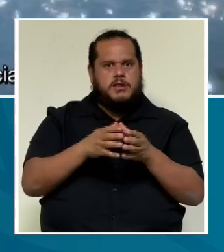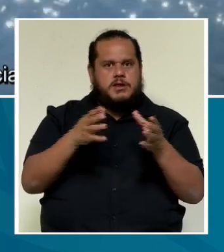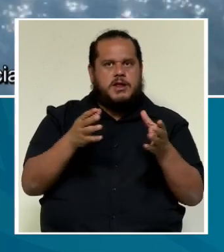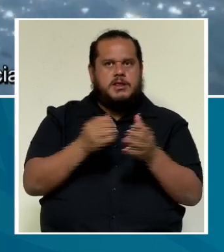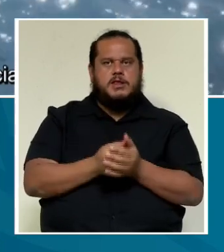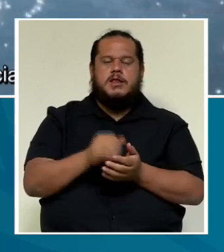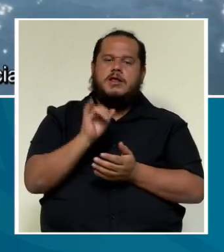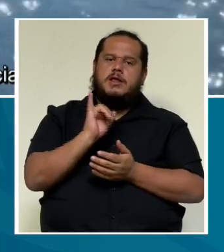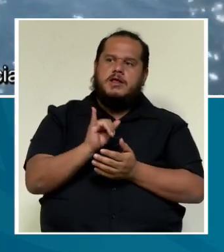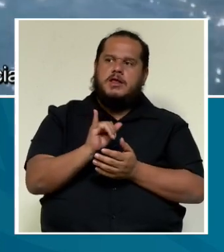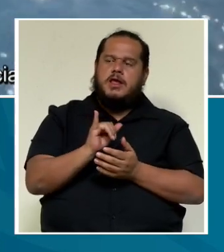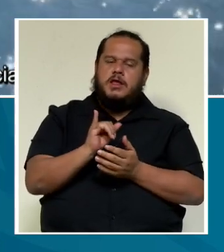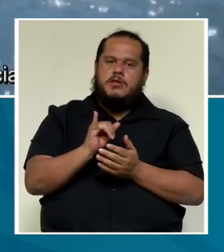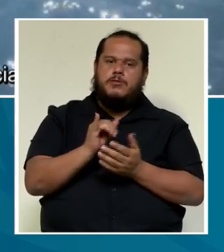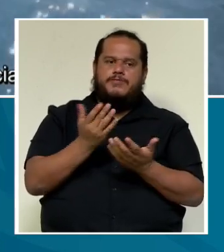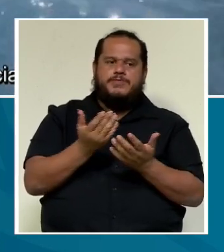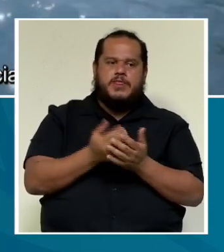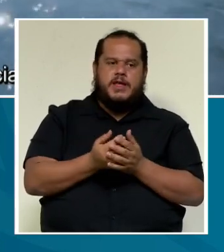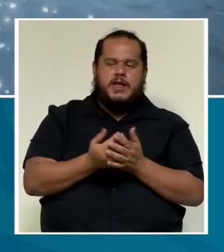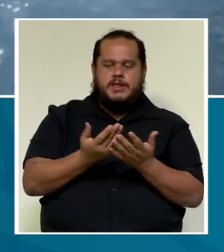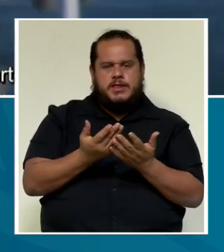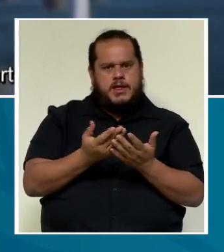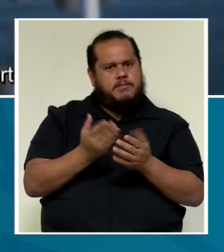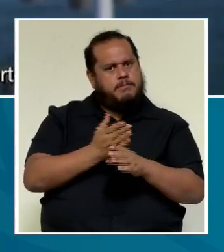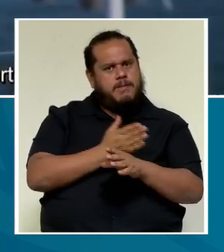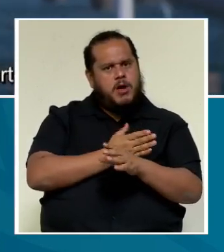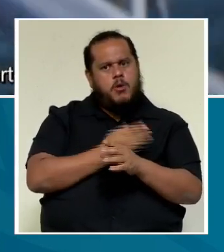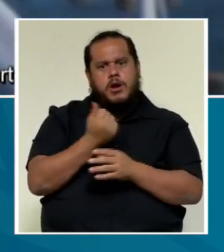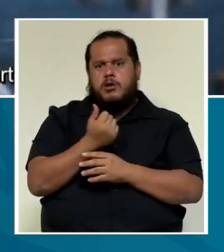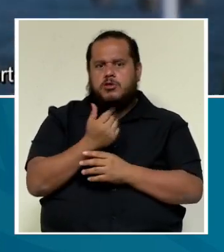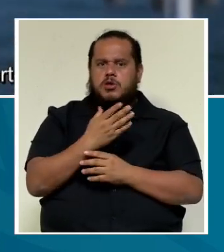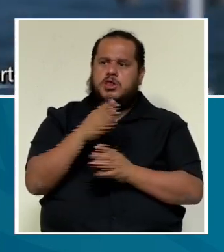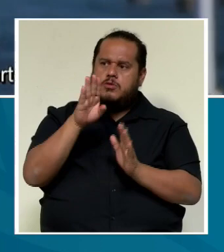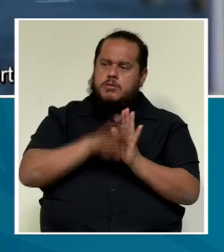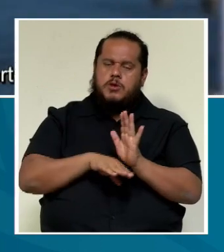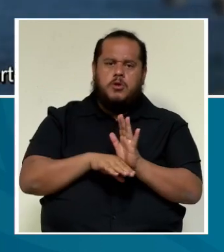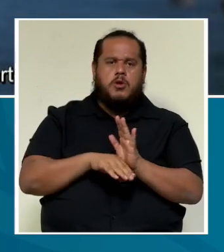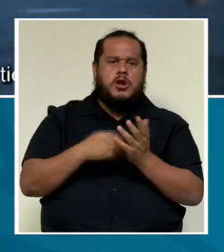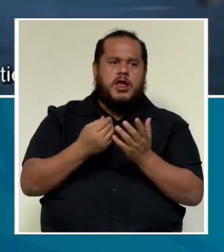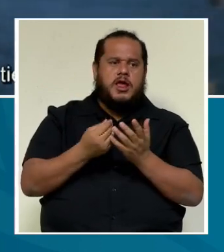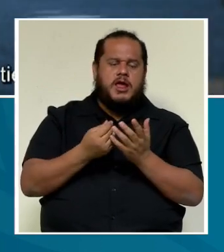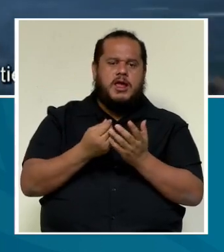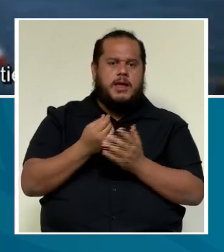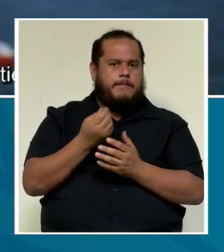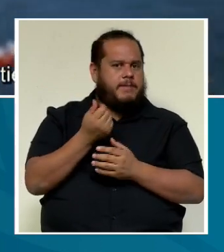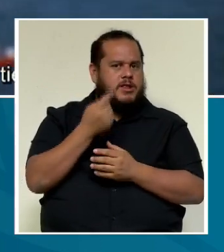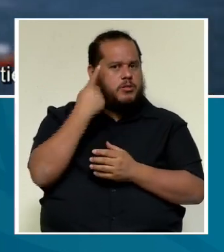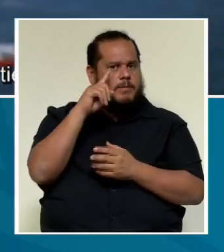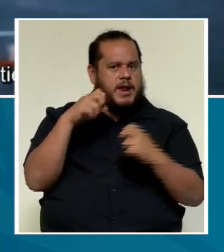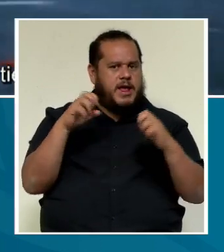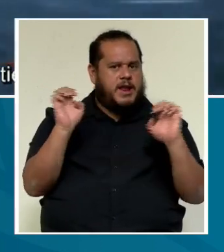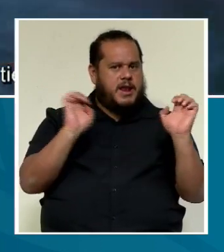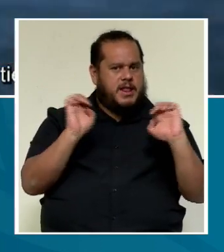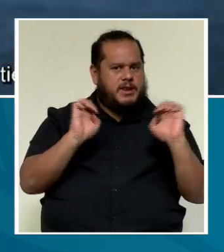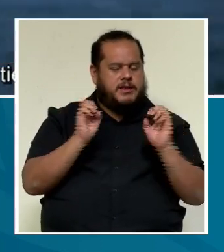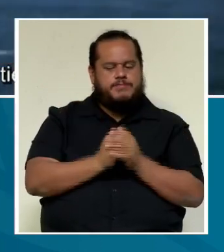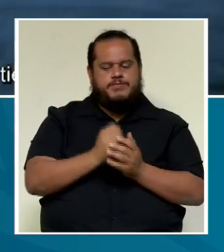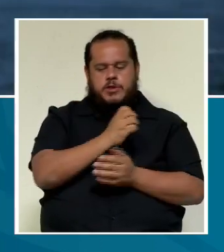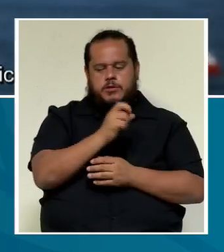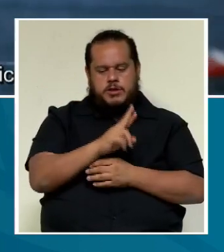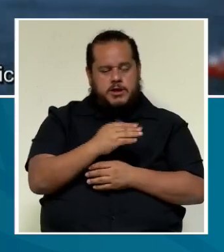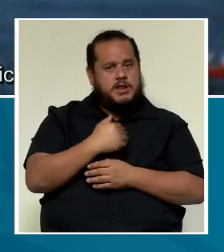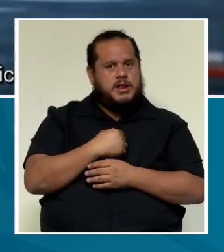eso pues redunda en un beneficio de los costos y en una menor tarifa de la energía eventualmente. En Costa Rica tenemos